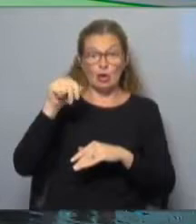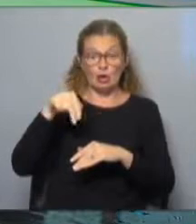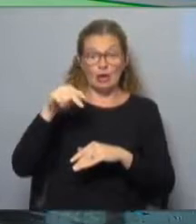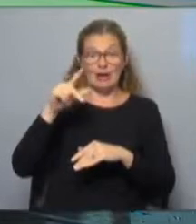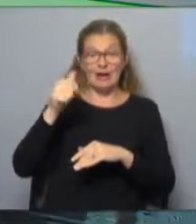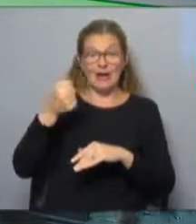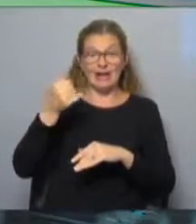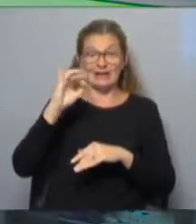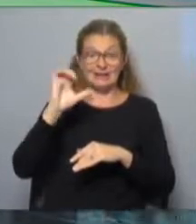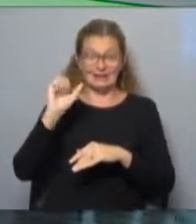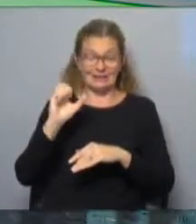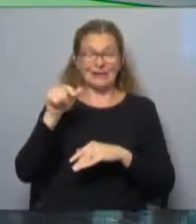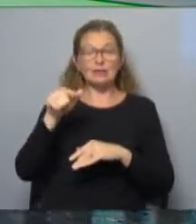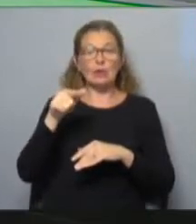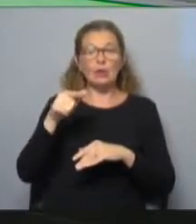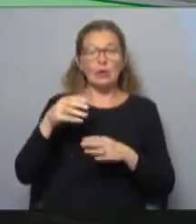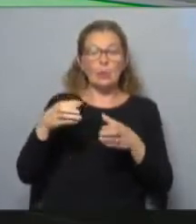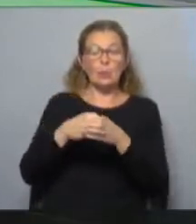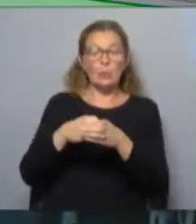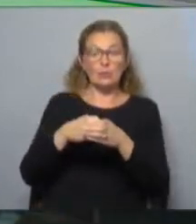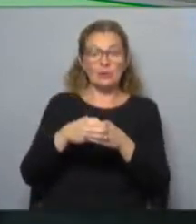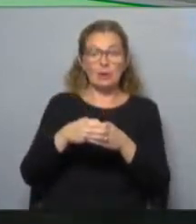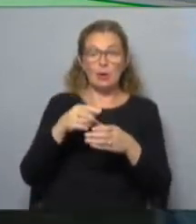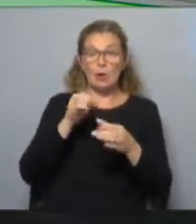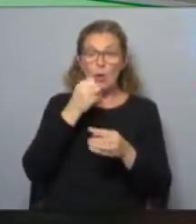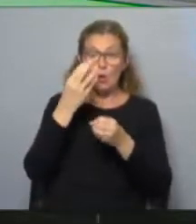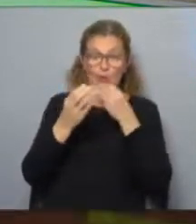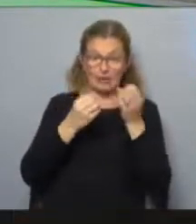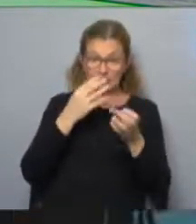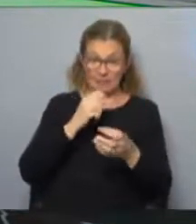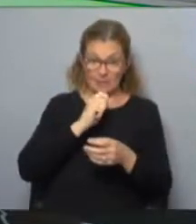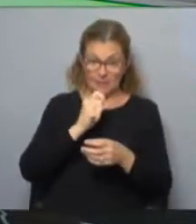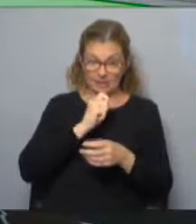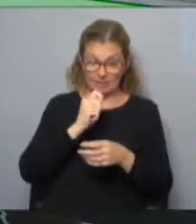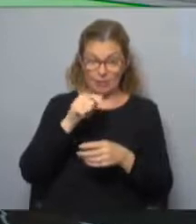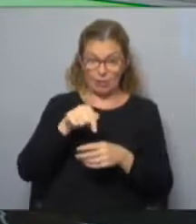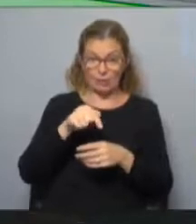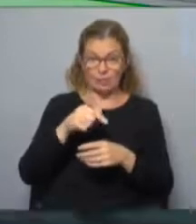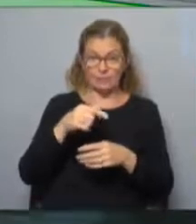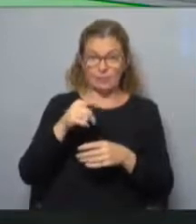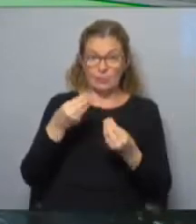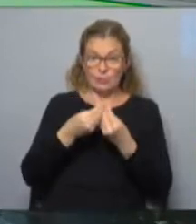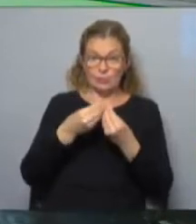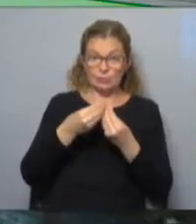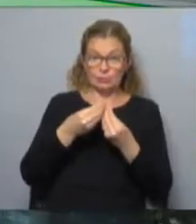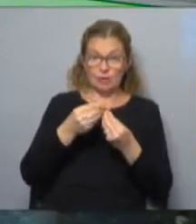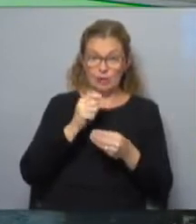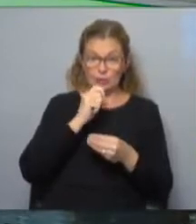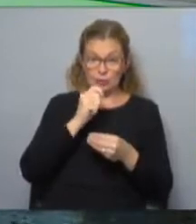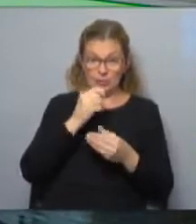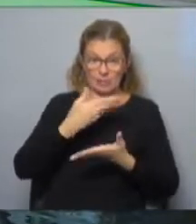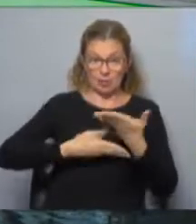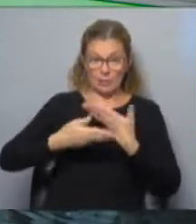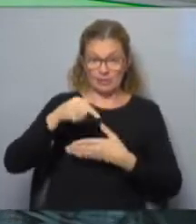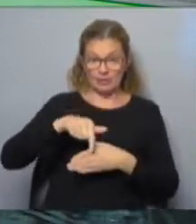la fuerza política de izquierda hoy convoca a una conferencia de prensa. Bueno, el desarrollo de esta noticia y de muchas más que tenemos para compartir en